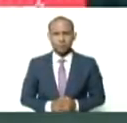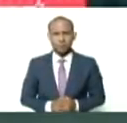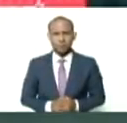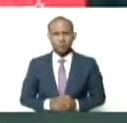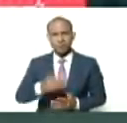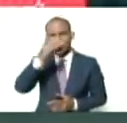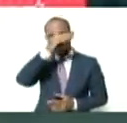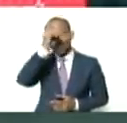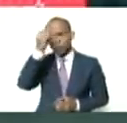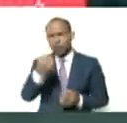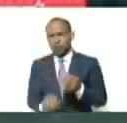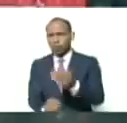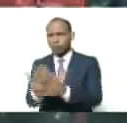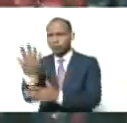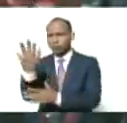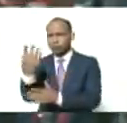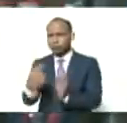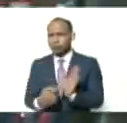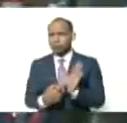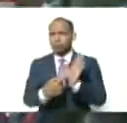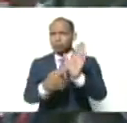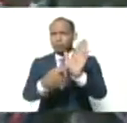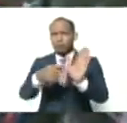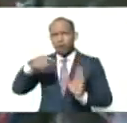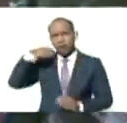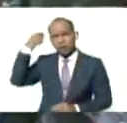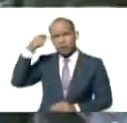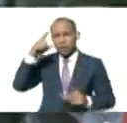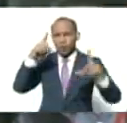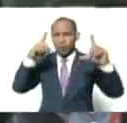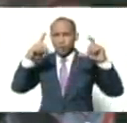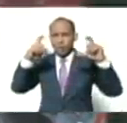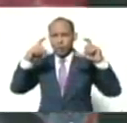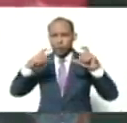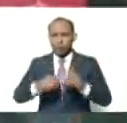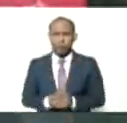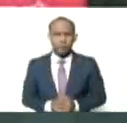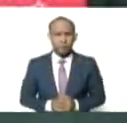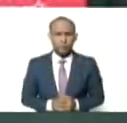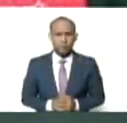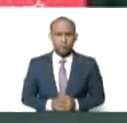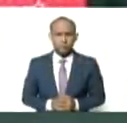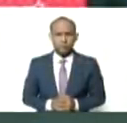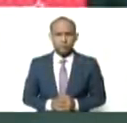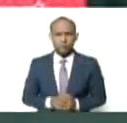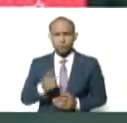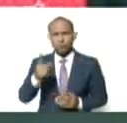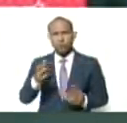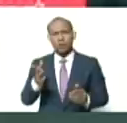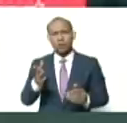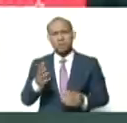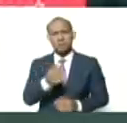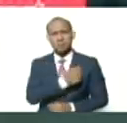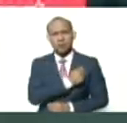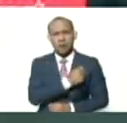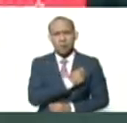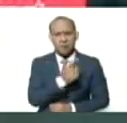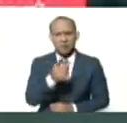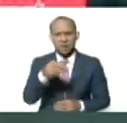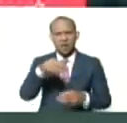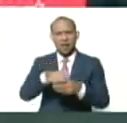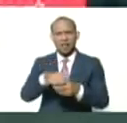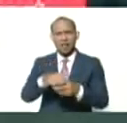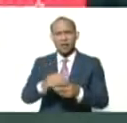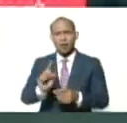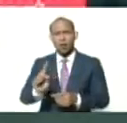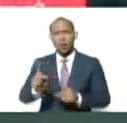Diosdado sacó los videos y las fotos de una misa, un acto que hizo Primero Justicia